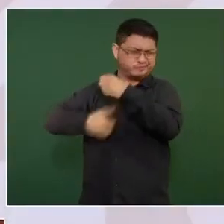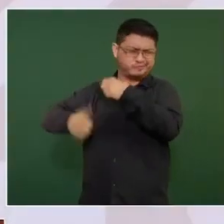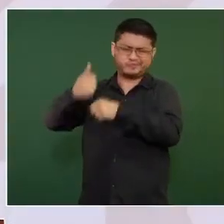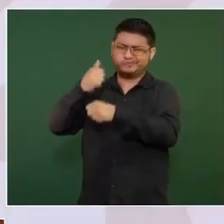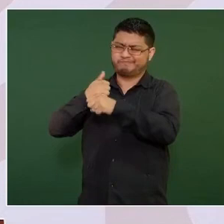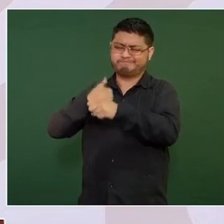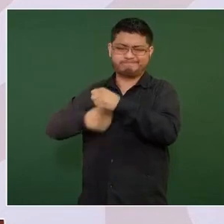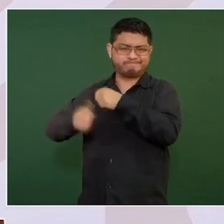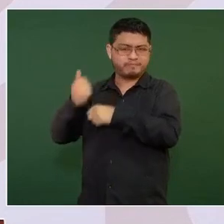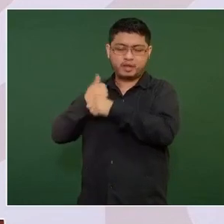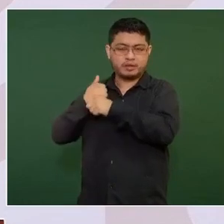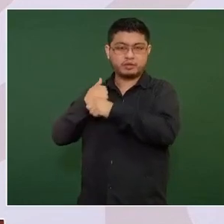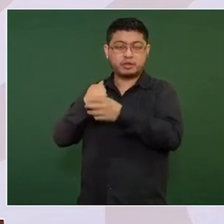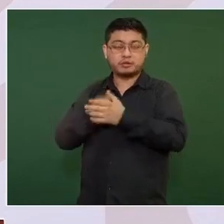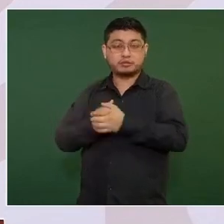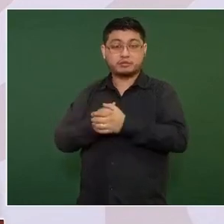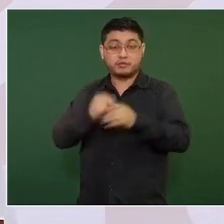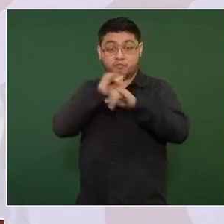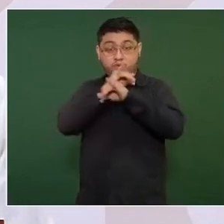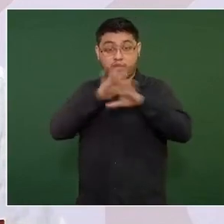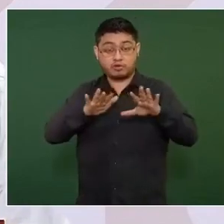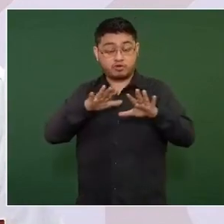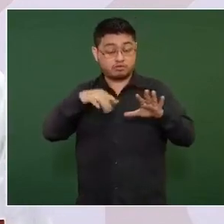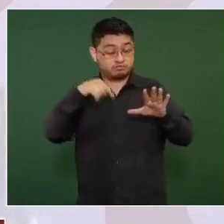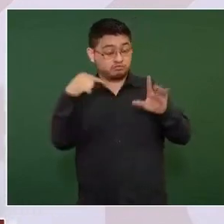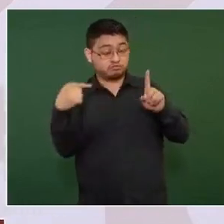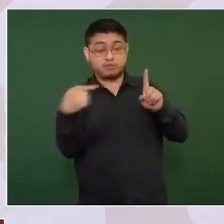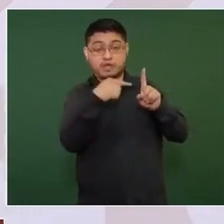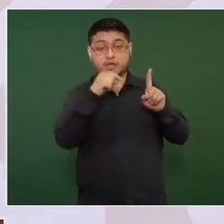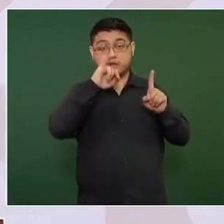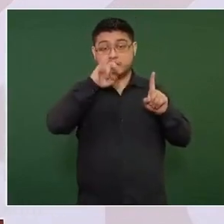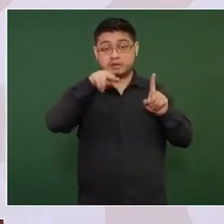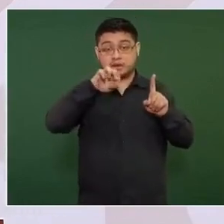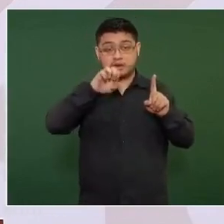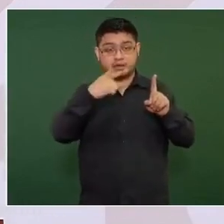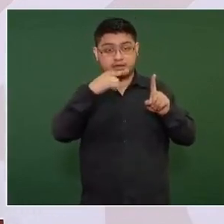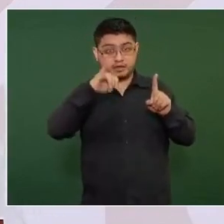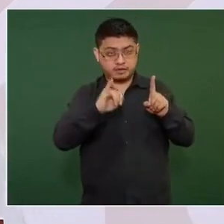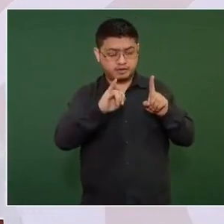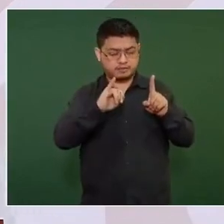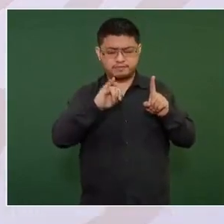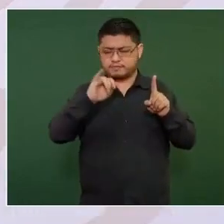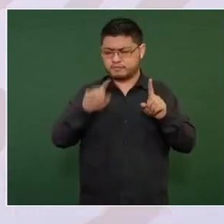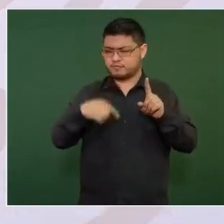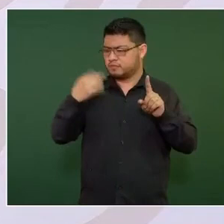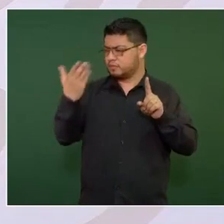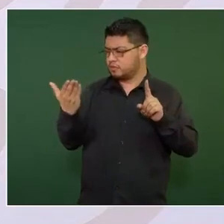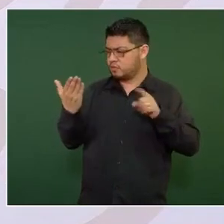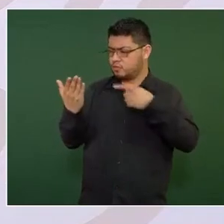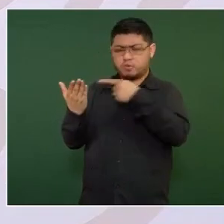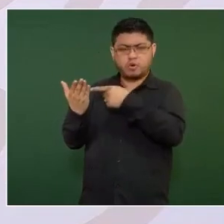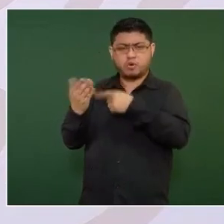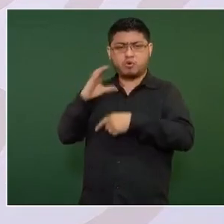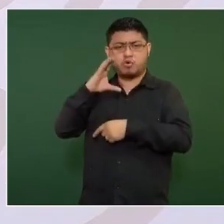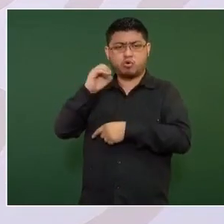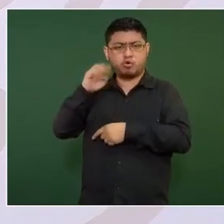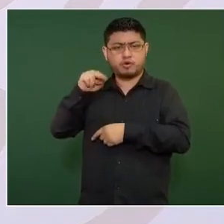Tanto la información dada a conocer por el INEGI como la del Coneval coinciden en que